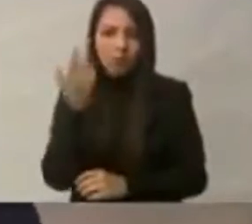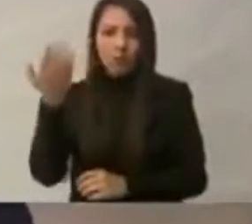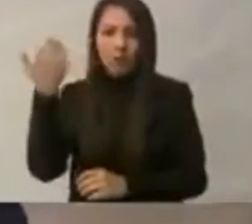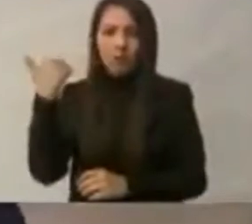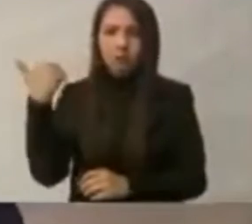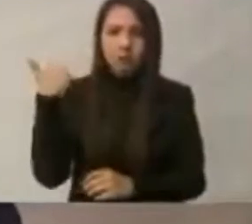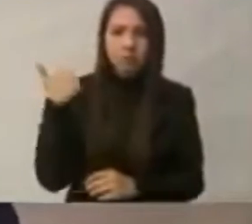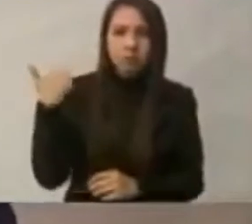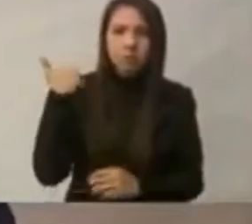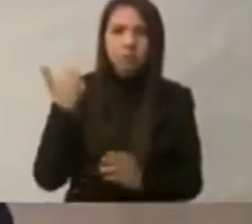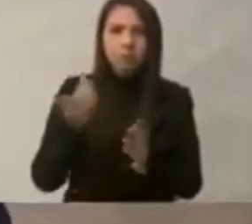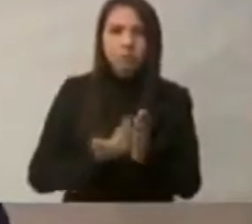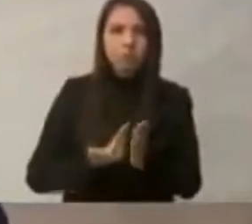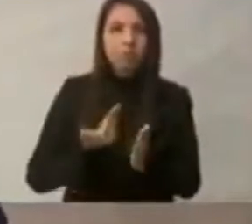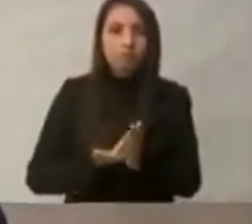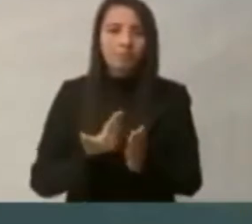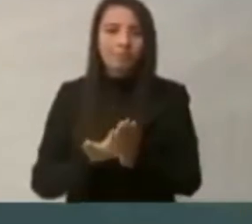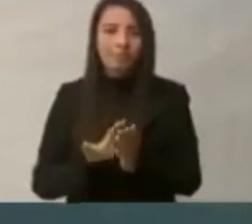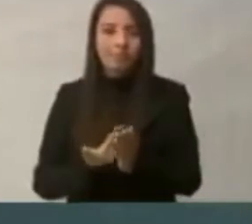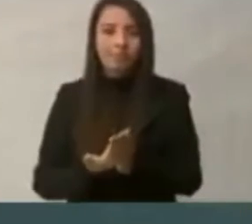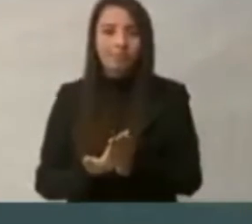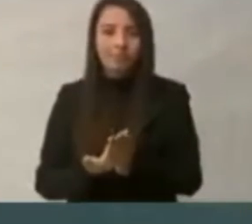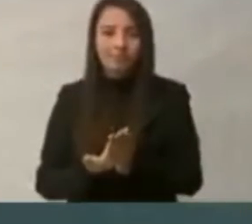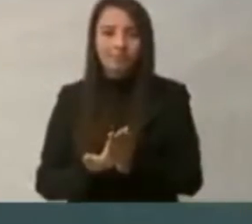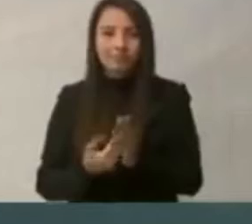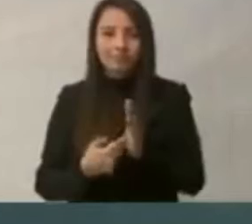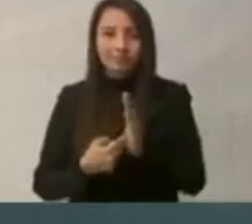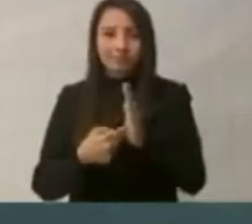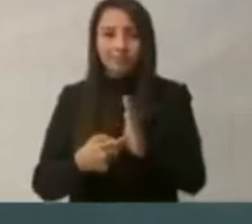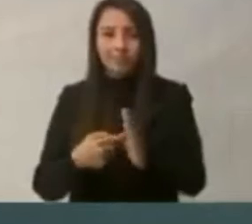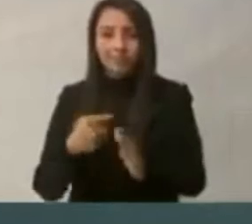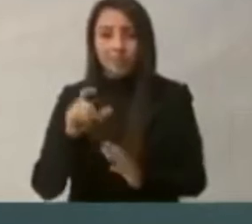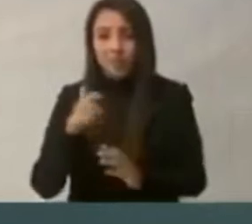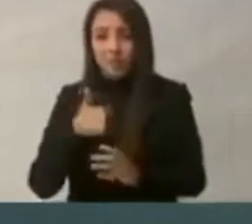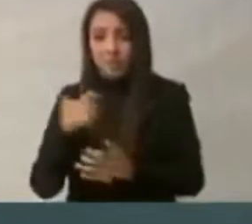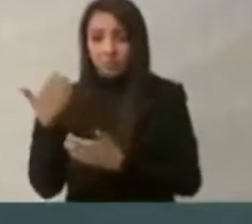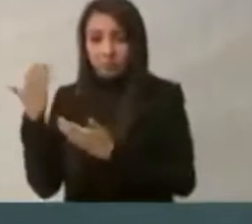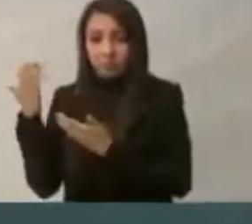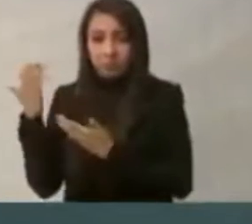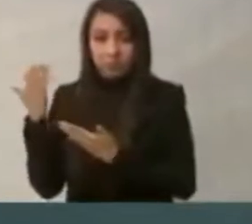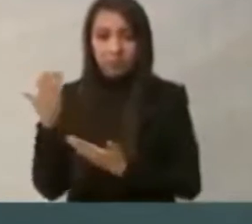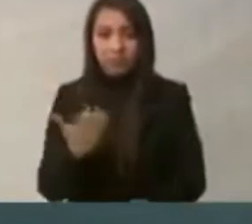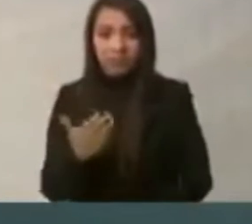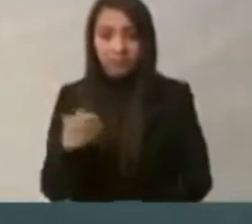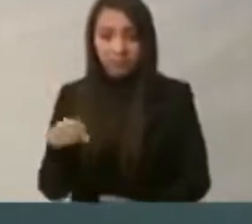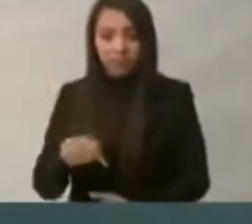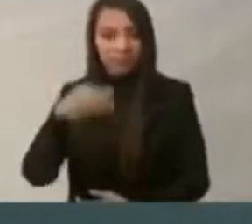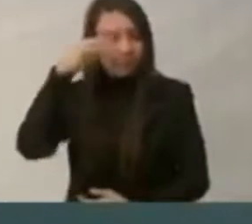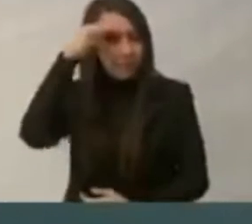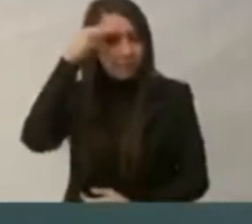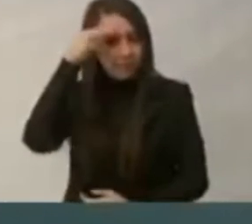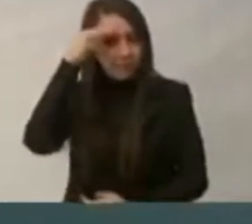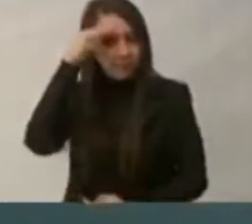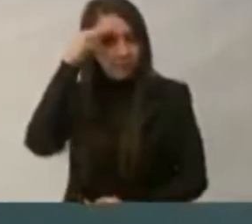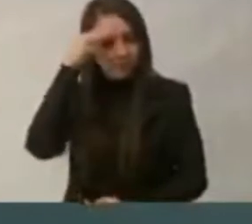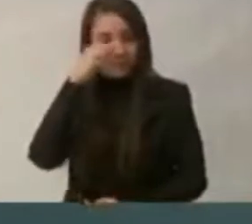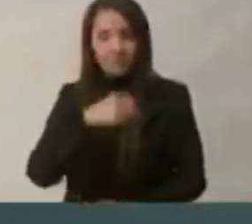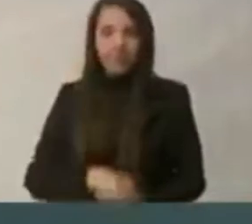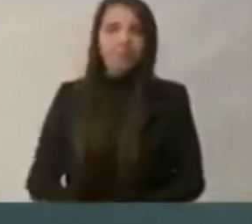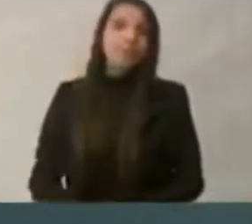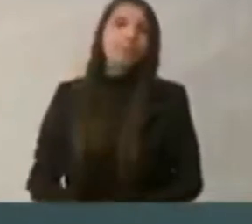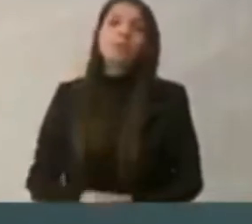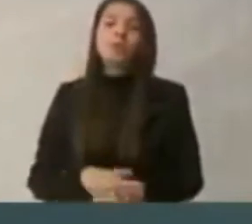nos presentaron desde que llegamos a Mexicali. La situación